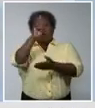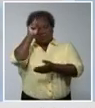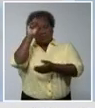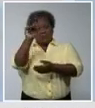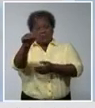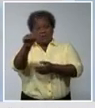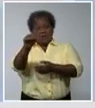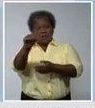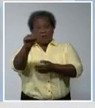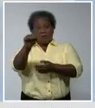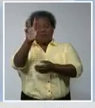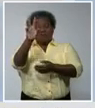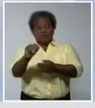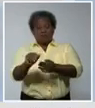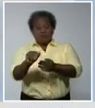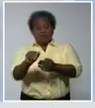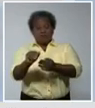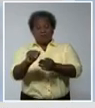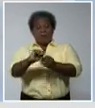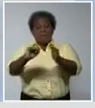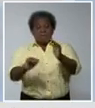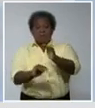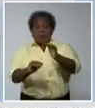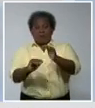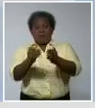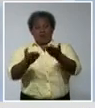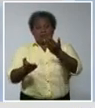una cifra inferior a la del día de ayer,